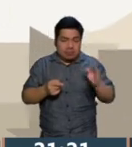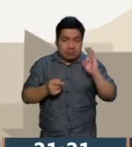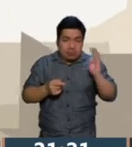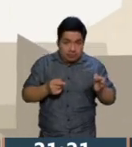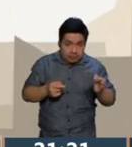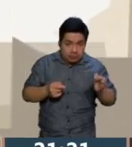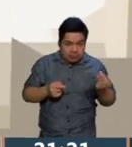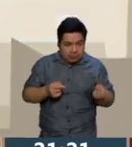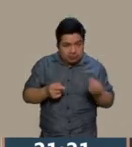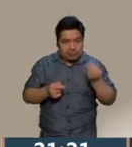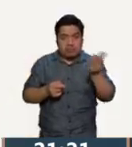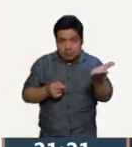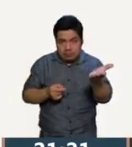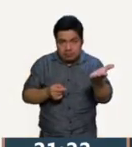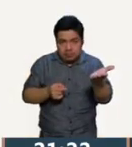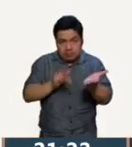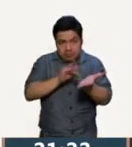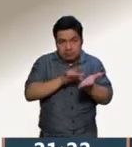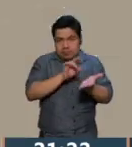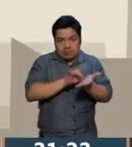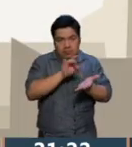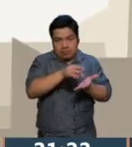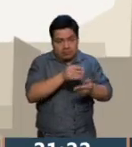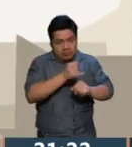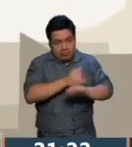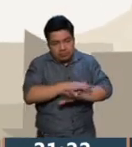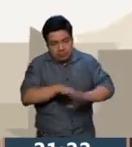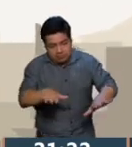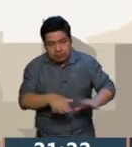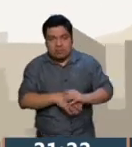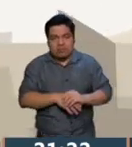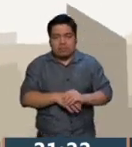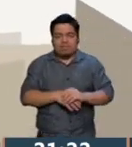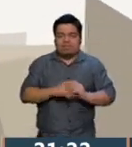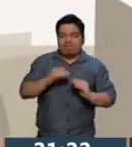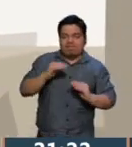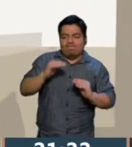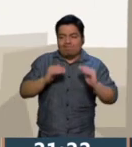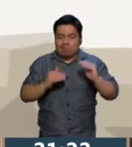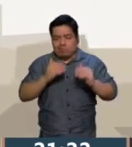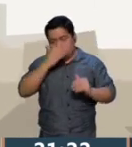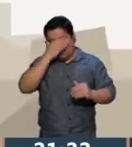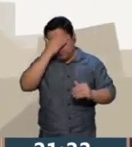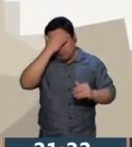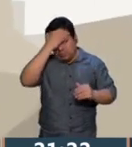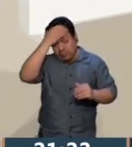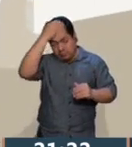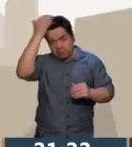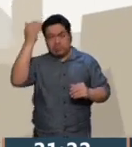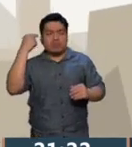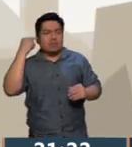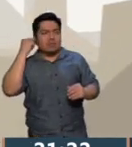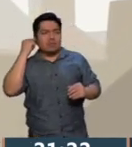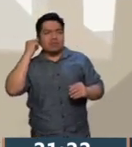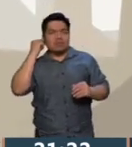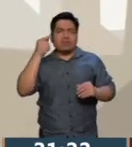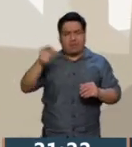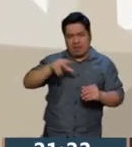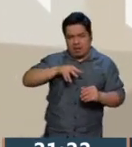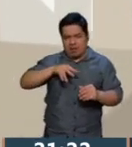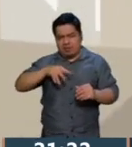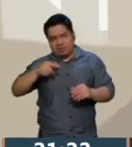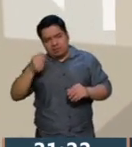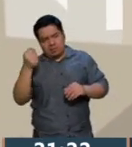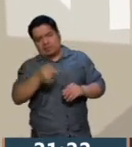y entregado y publicado, ¿sí? Entonces, hubo en su momento un